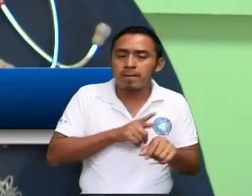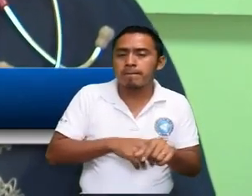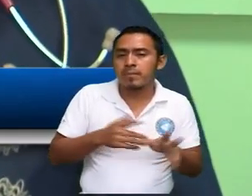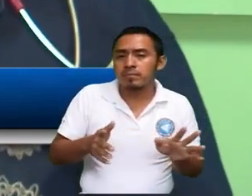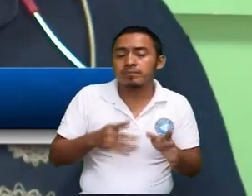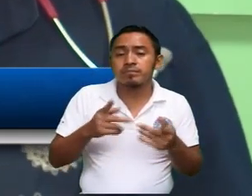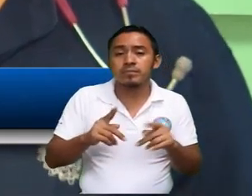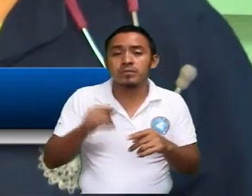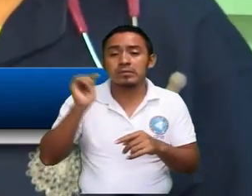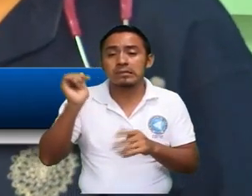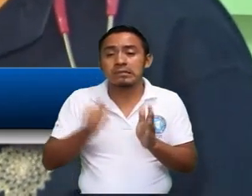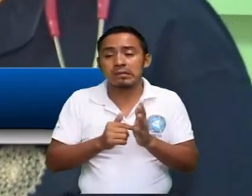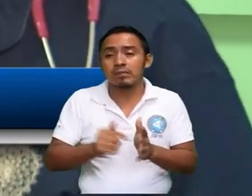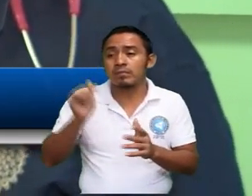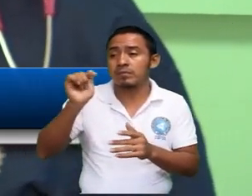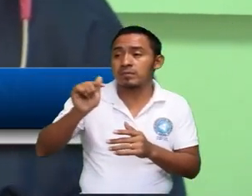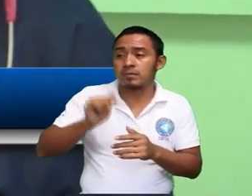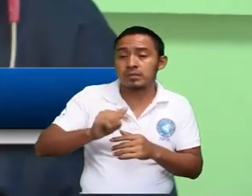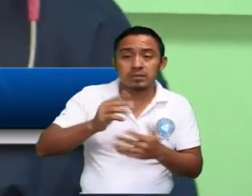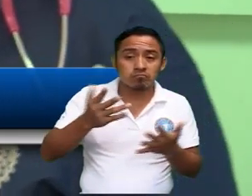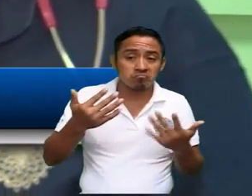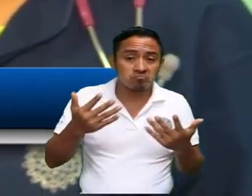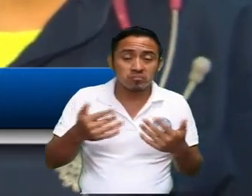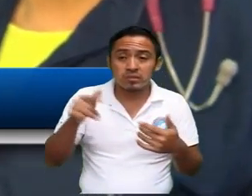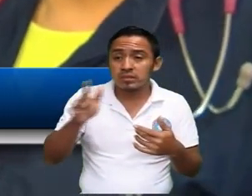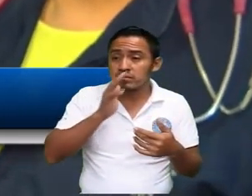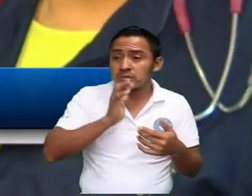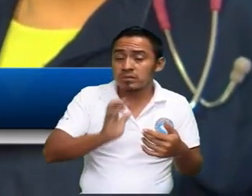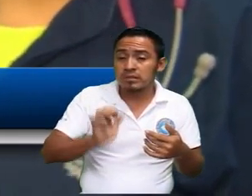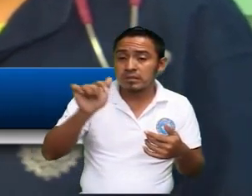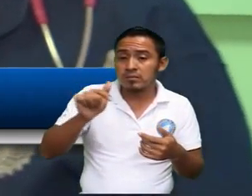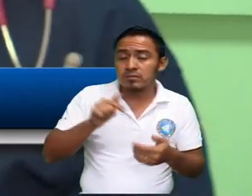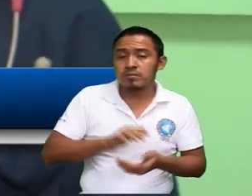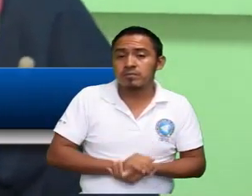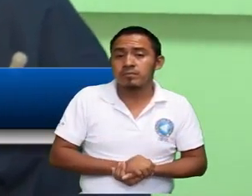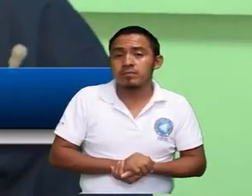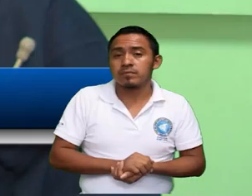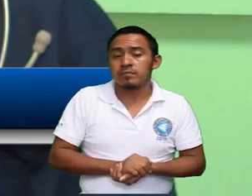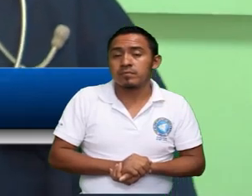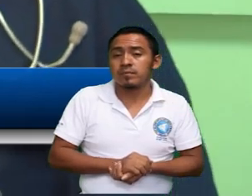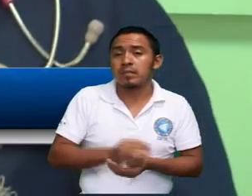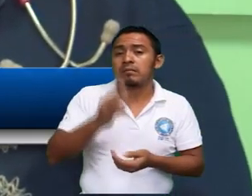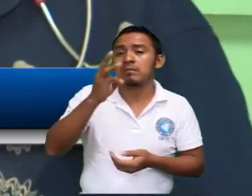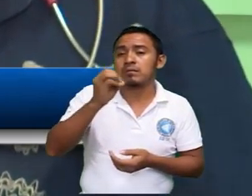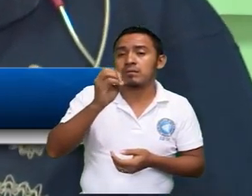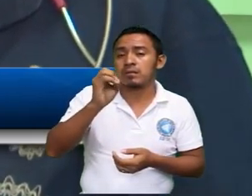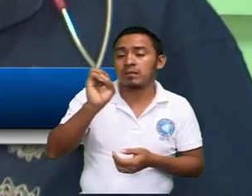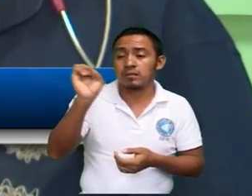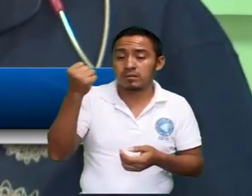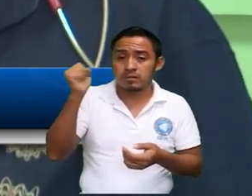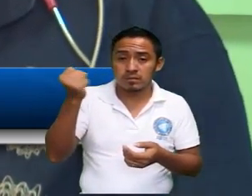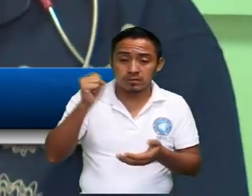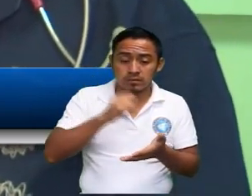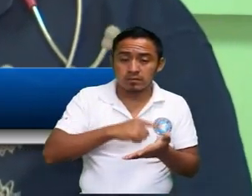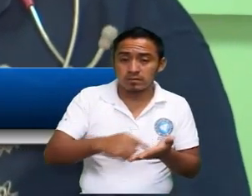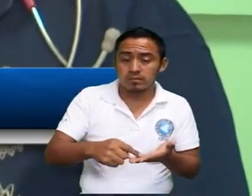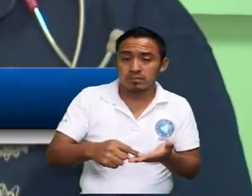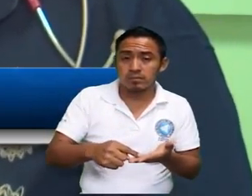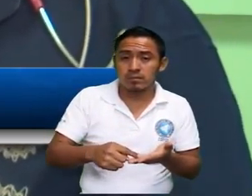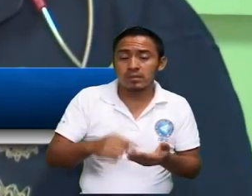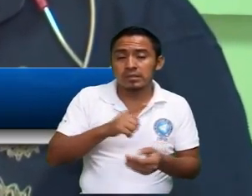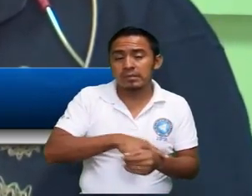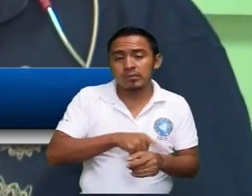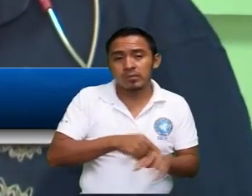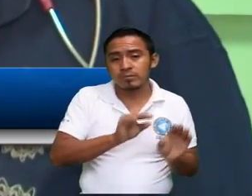en el caso de ese niño, el primero que miramos, ese es un niño que nació de 30 semanas. Entonces su proceso es más